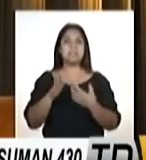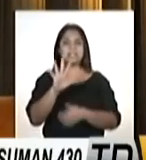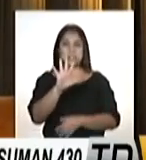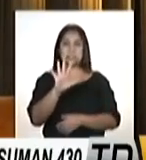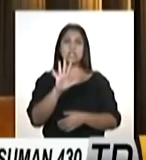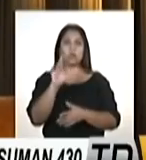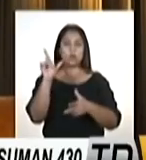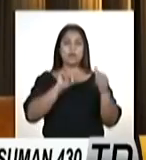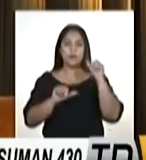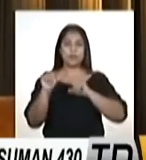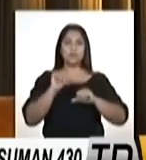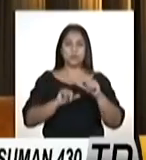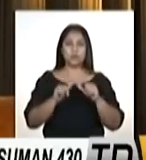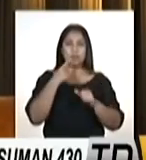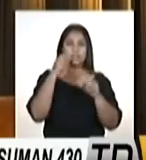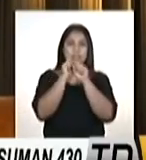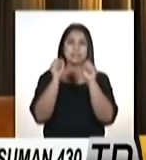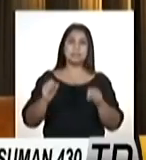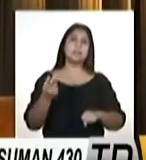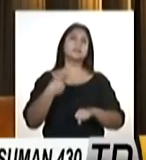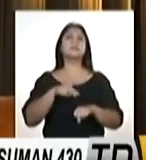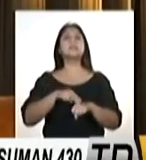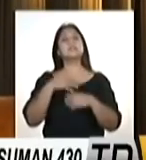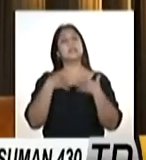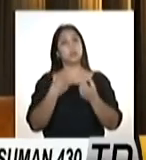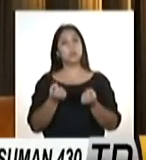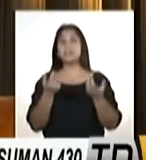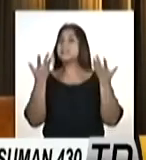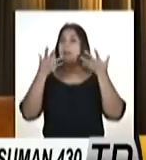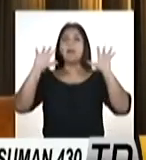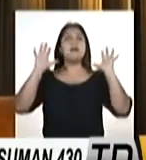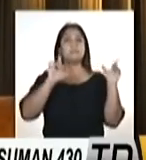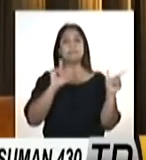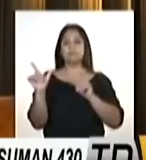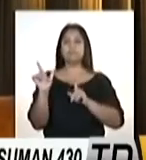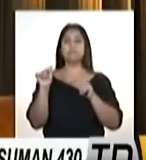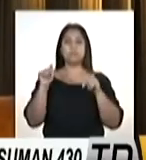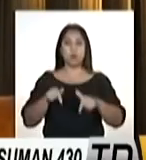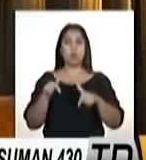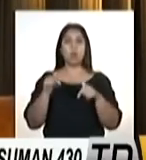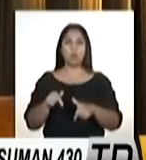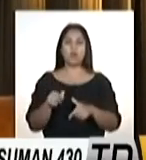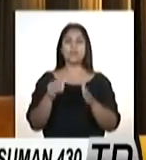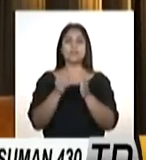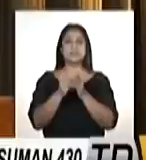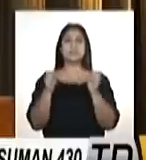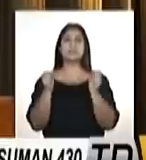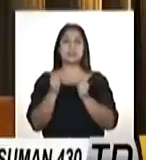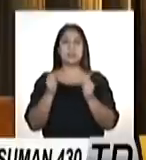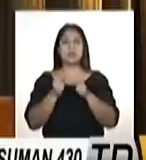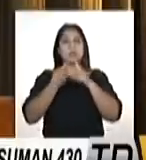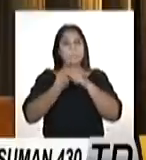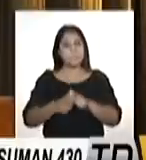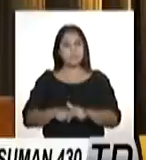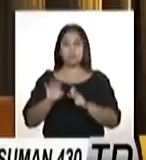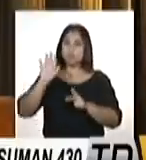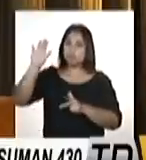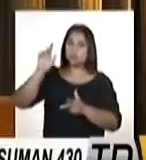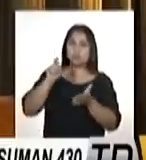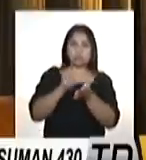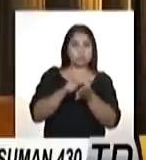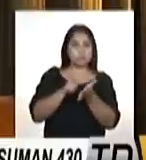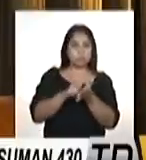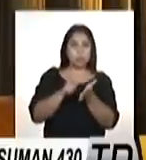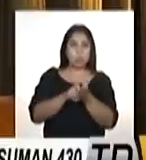menos cinco laboratorios del Sistema Nacional de Salud. Y ya los tenemos. Hoy, Quetzaltenango principió a hacer sus